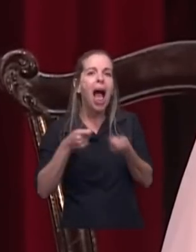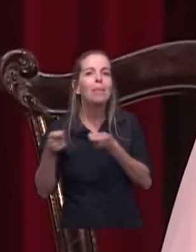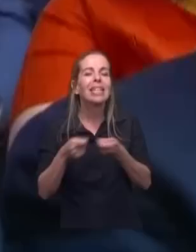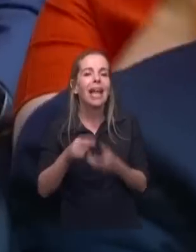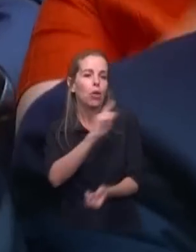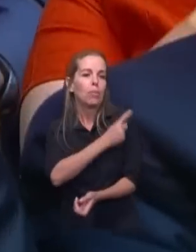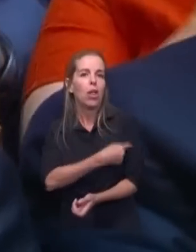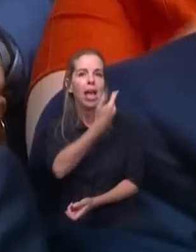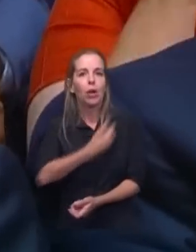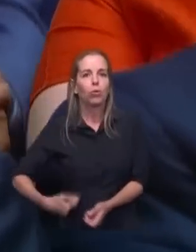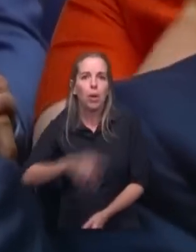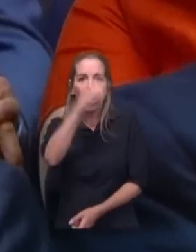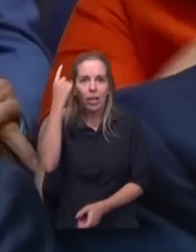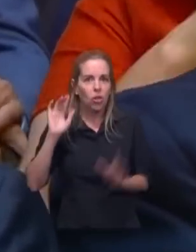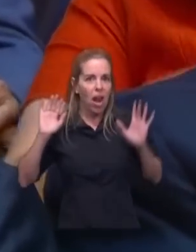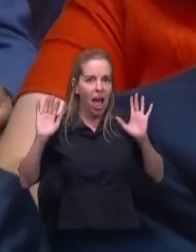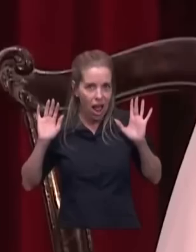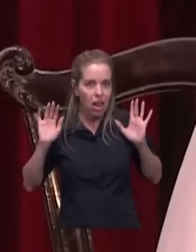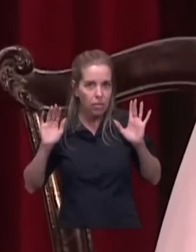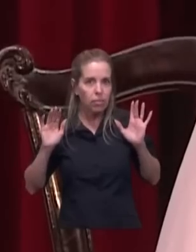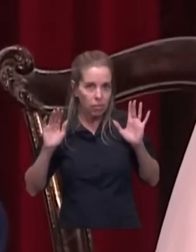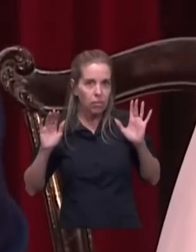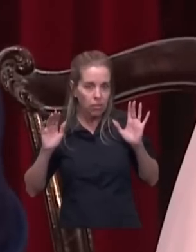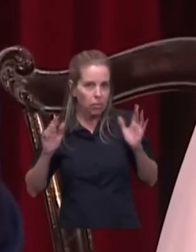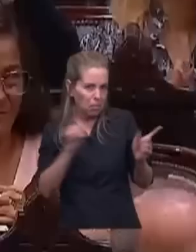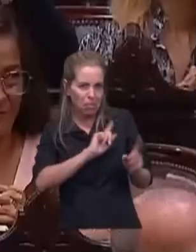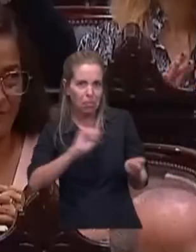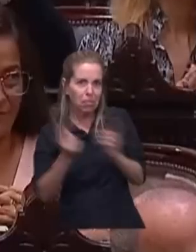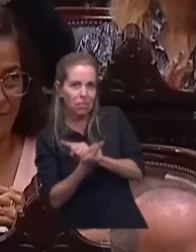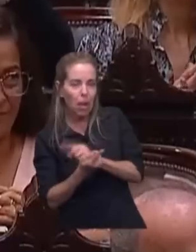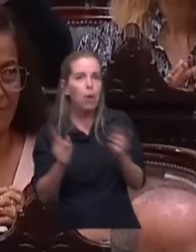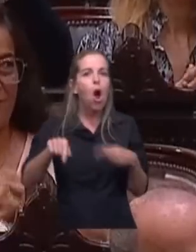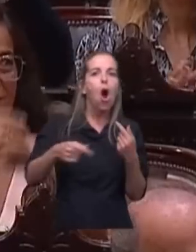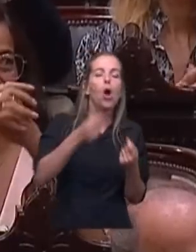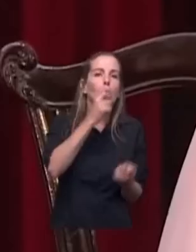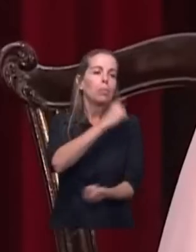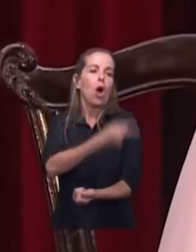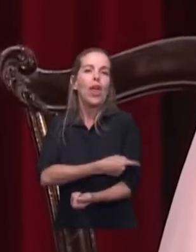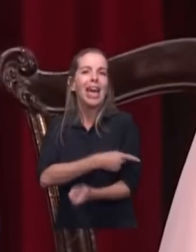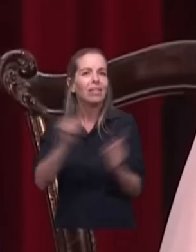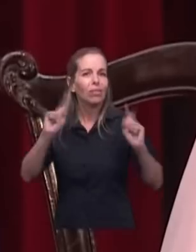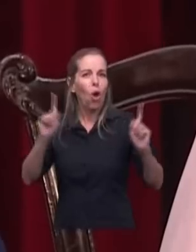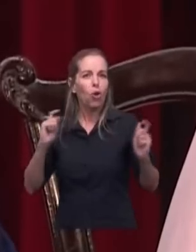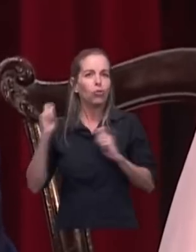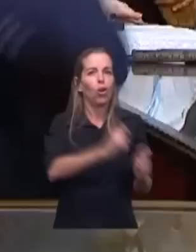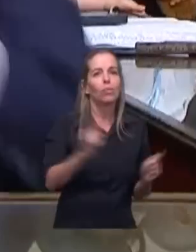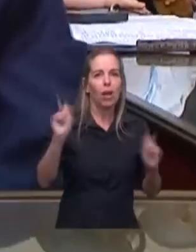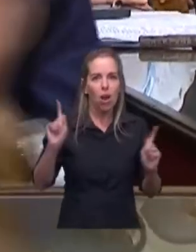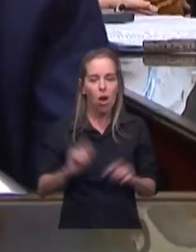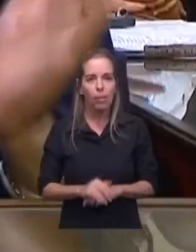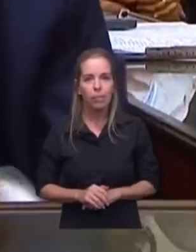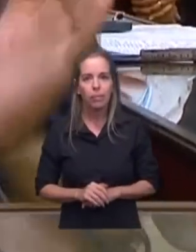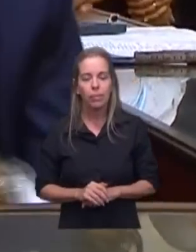Poder Ejecutivo Nacional y no puede ser sustituida por otro poder de la República.